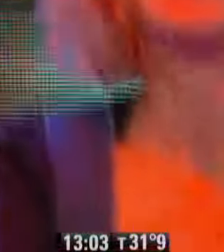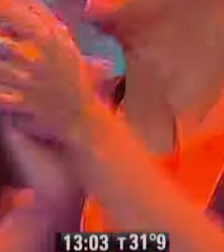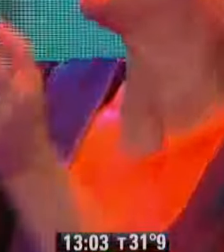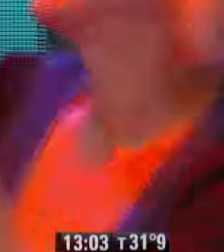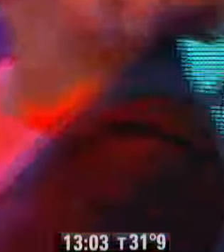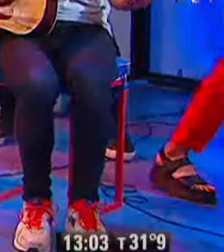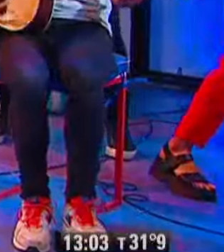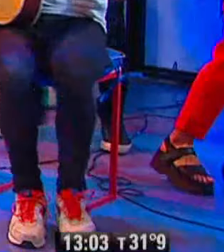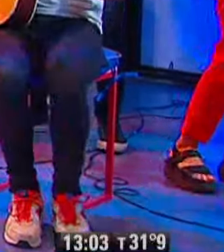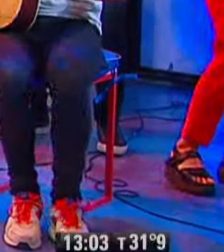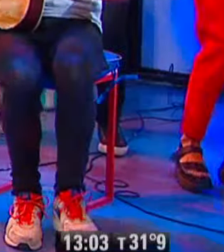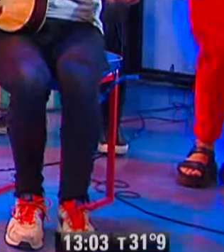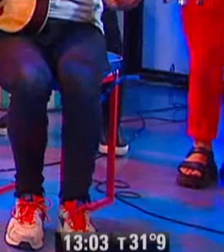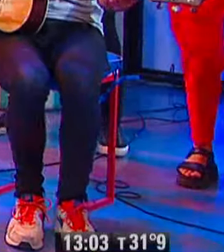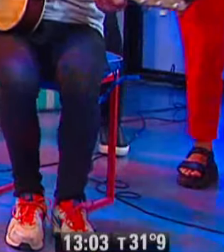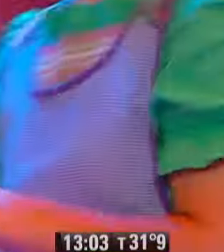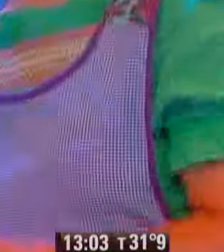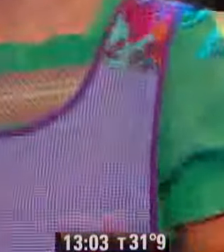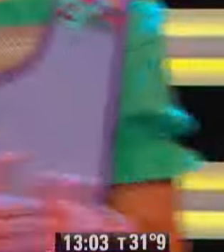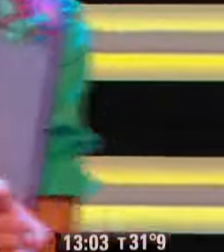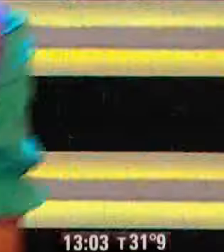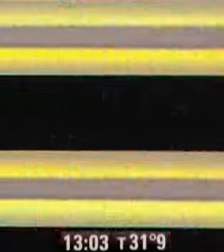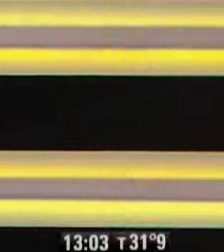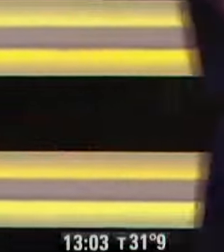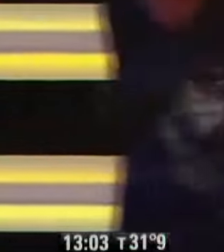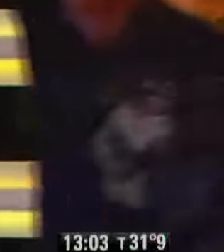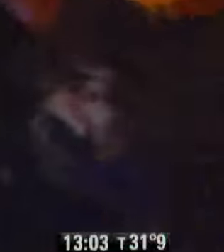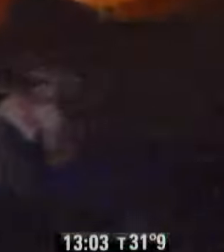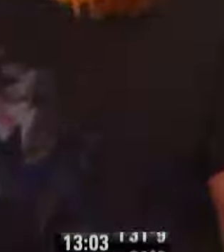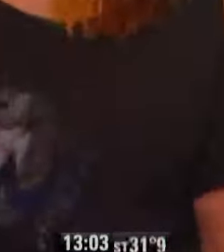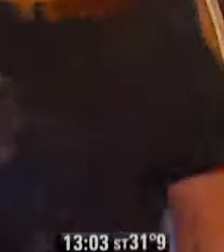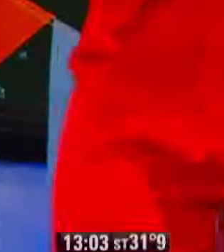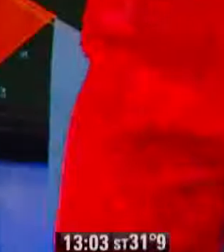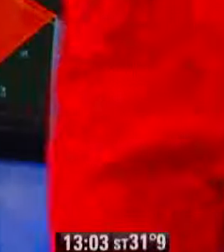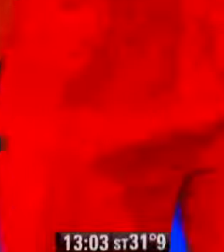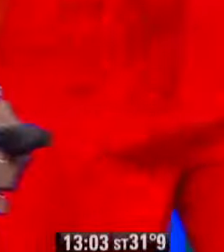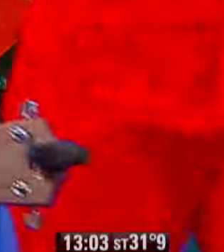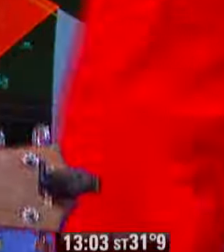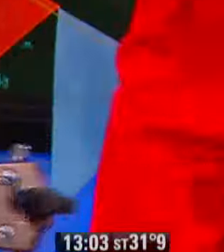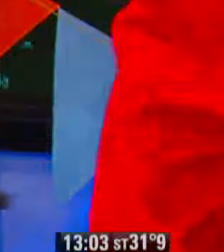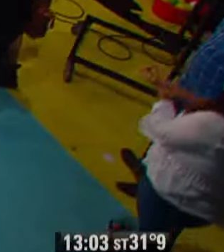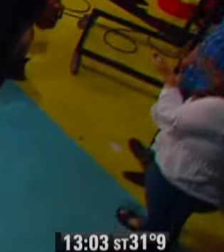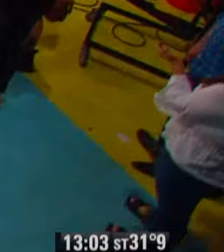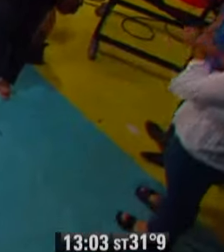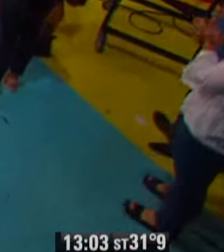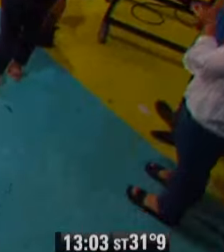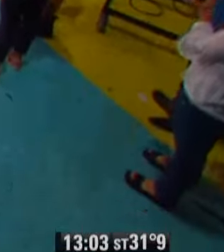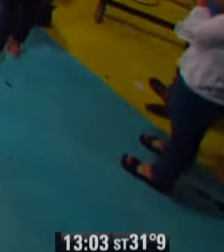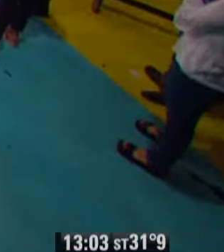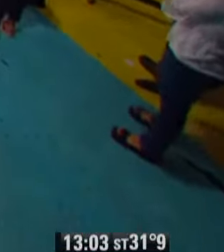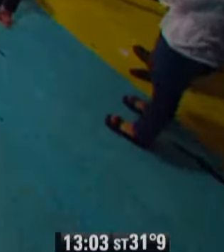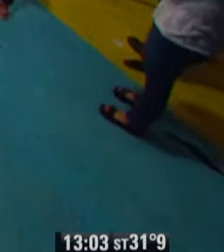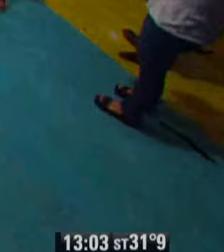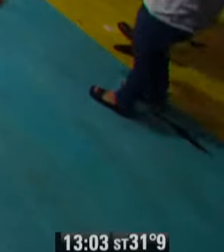a jugar, a cantar, que me enseñen a ser libre y me digan la verdad. A jugar,